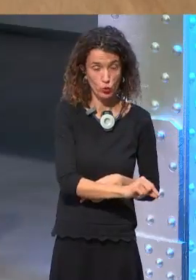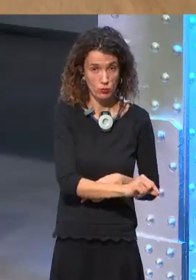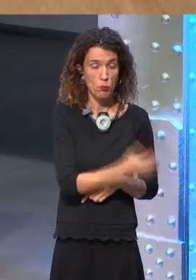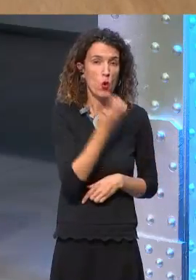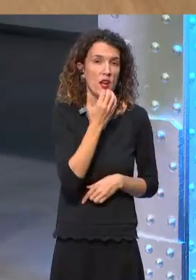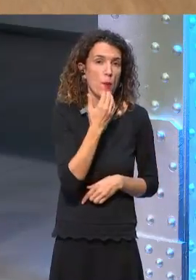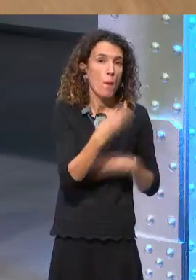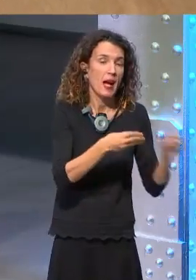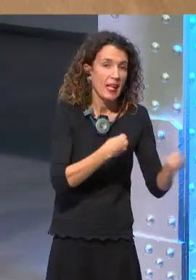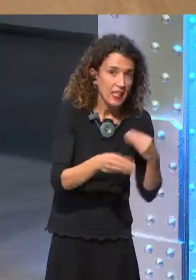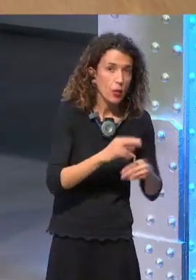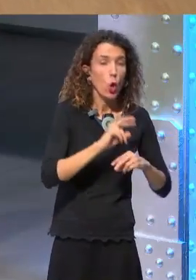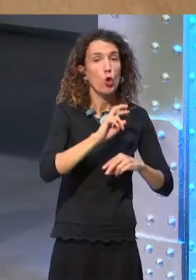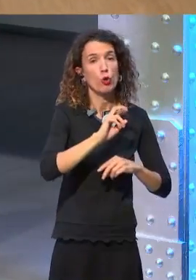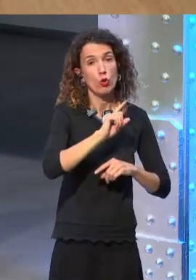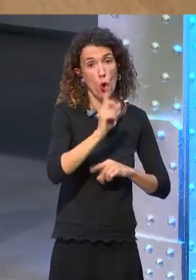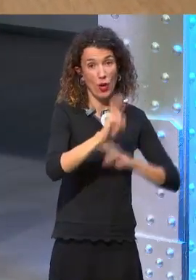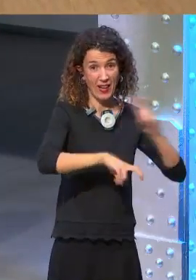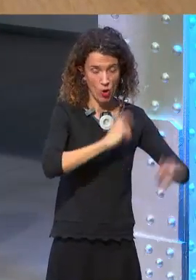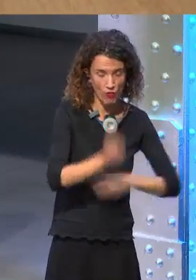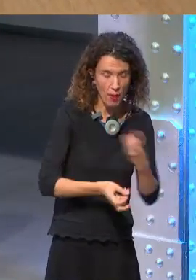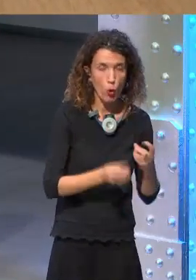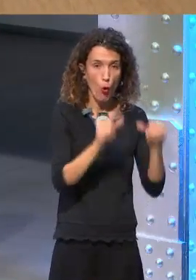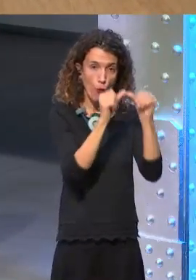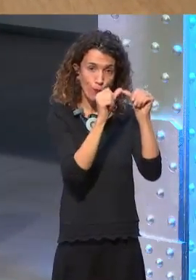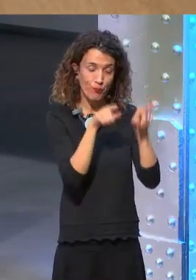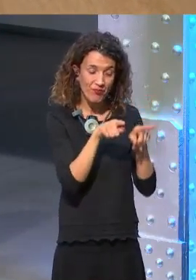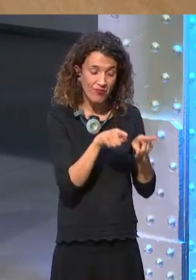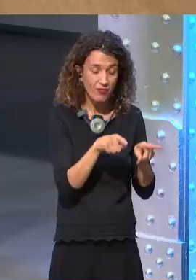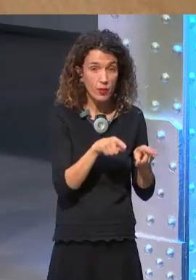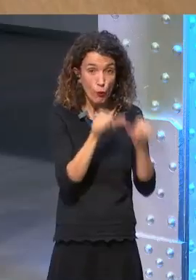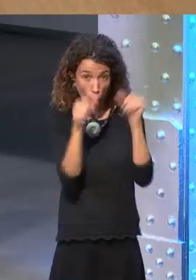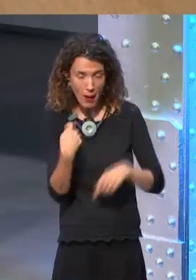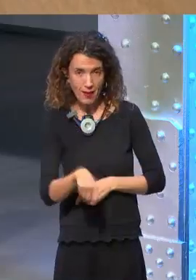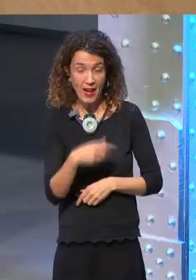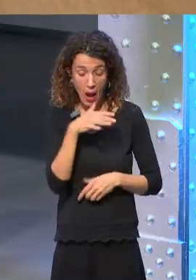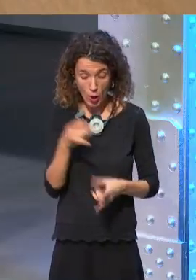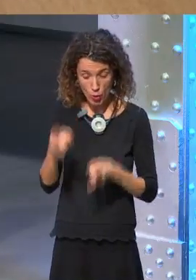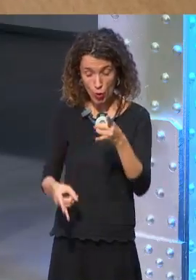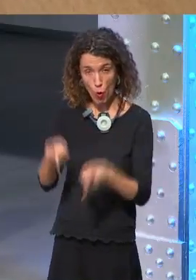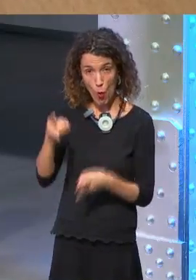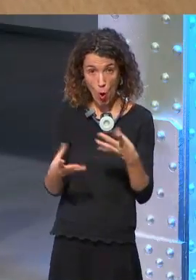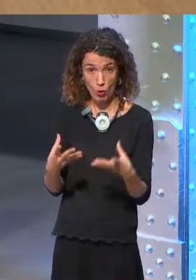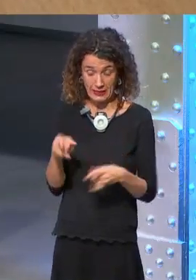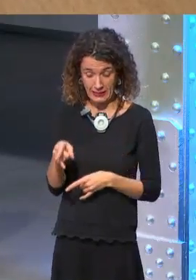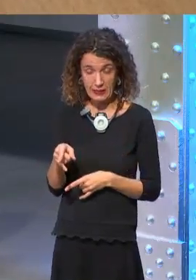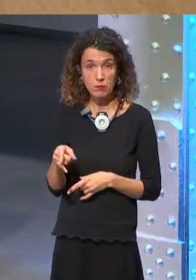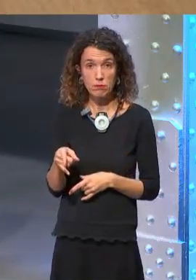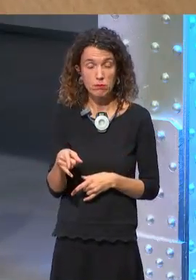por ejemplo, los materiales no renovables, y las formas eran lo que era caro. Ahora, con los robots y la